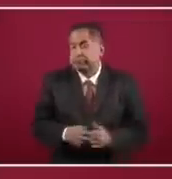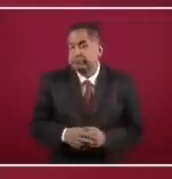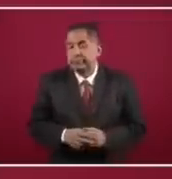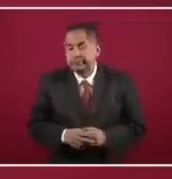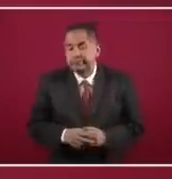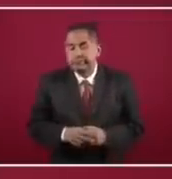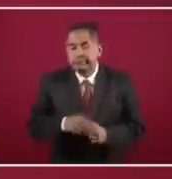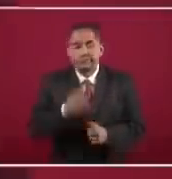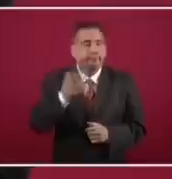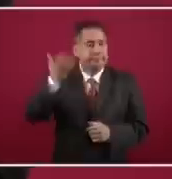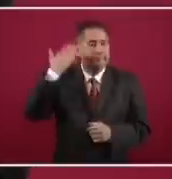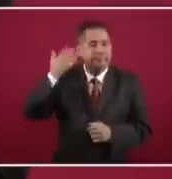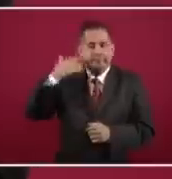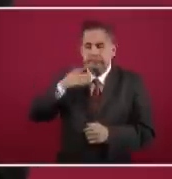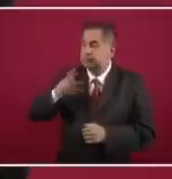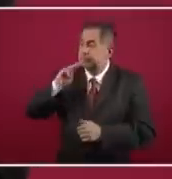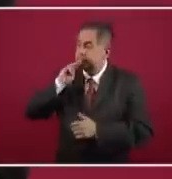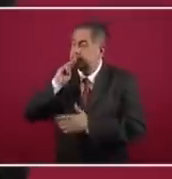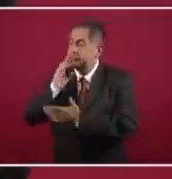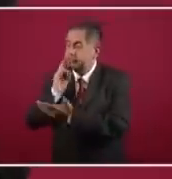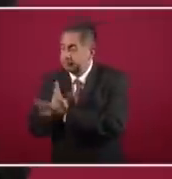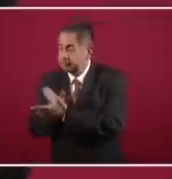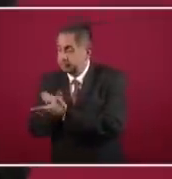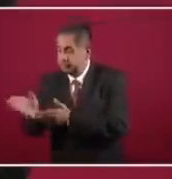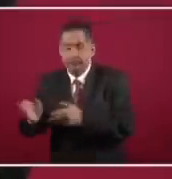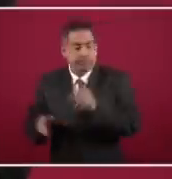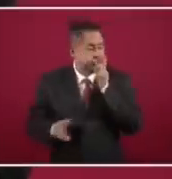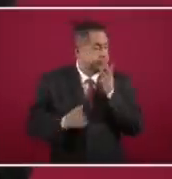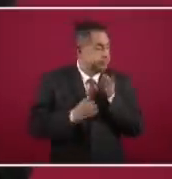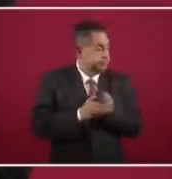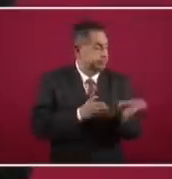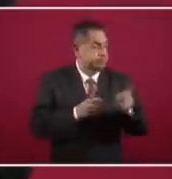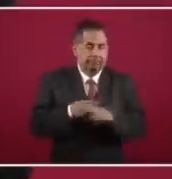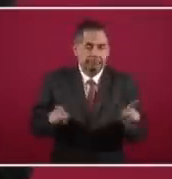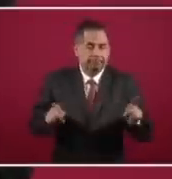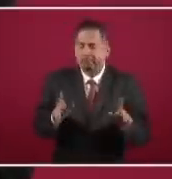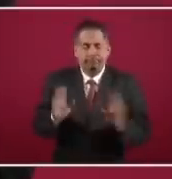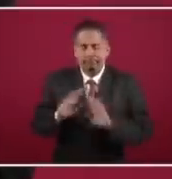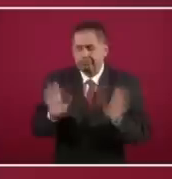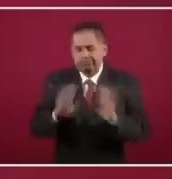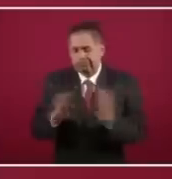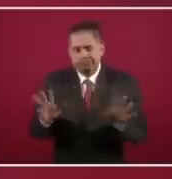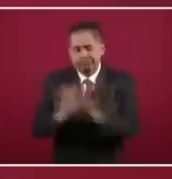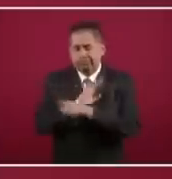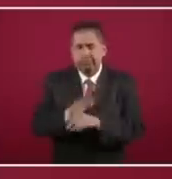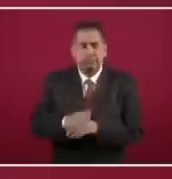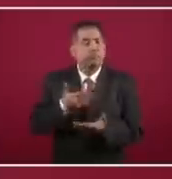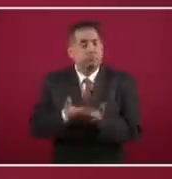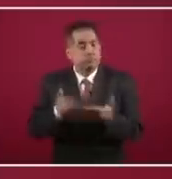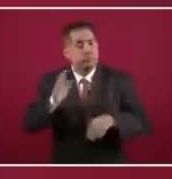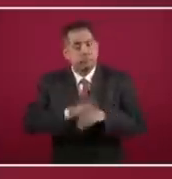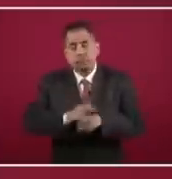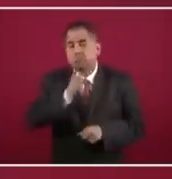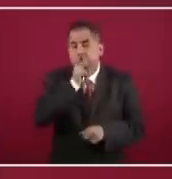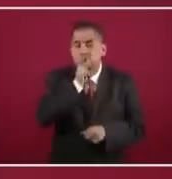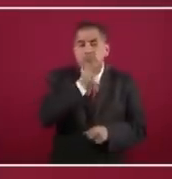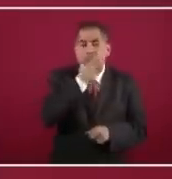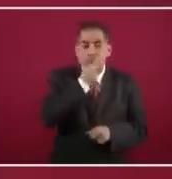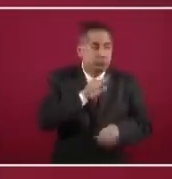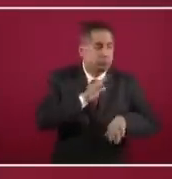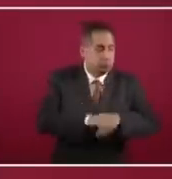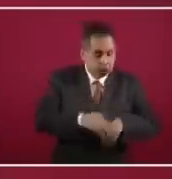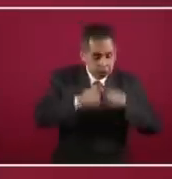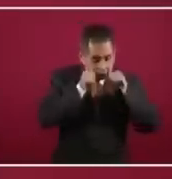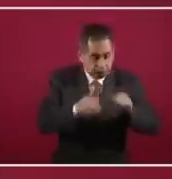estos roles que siempre fueron asignados a la mujer hoy están cambiando, la participación de los padres son cada vez más